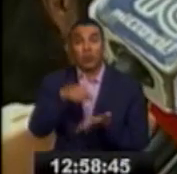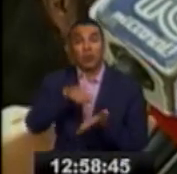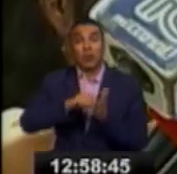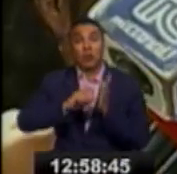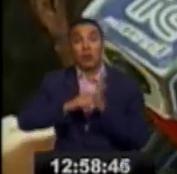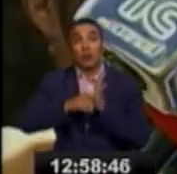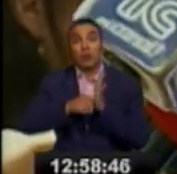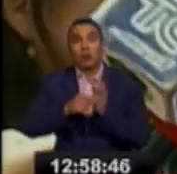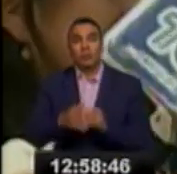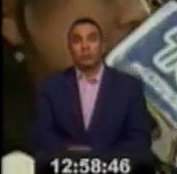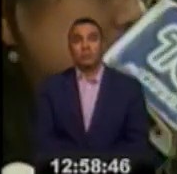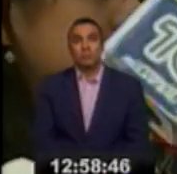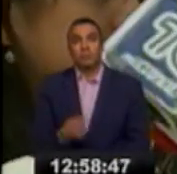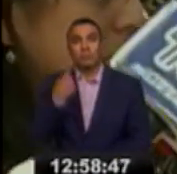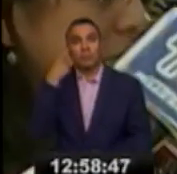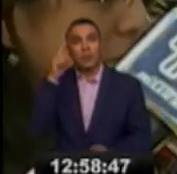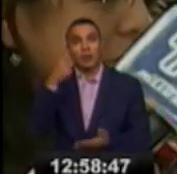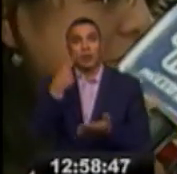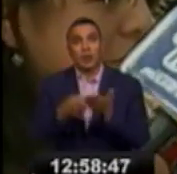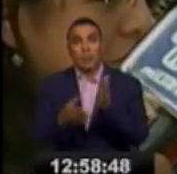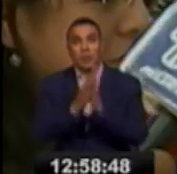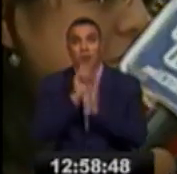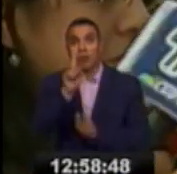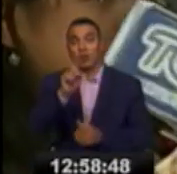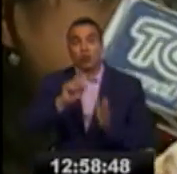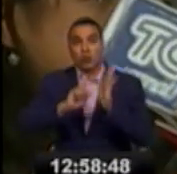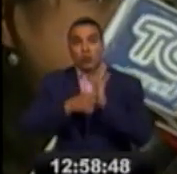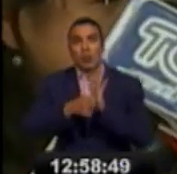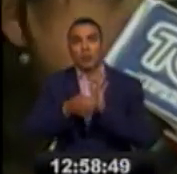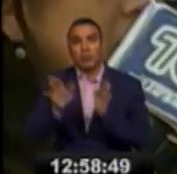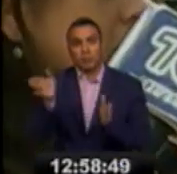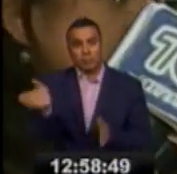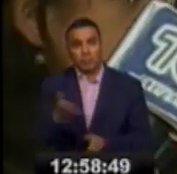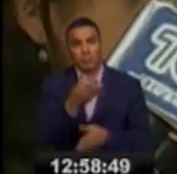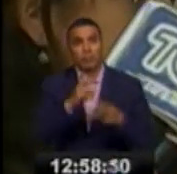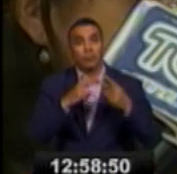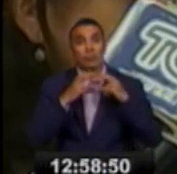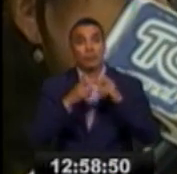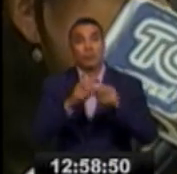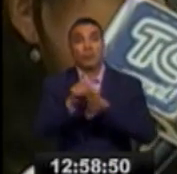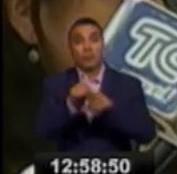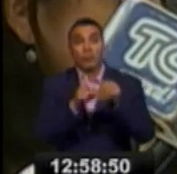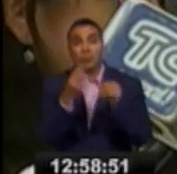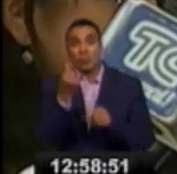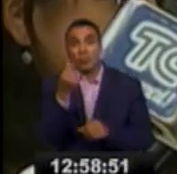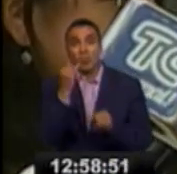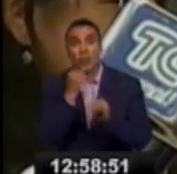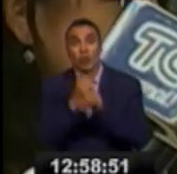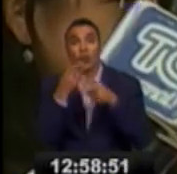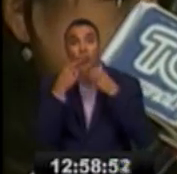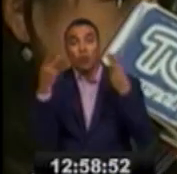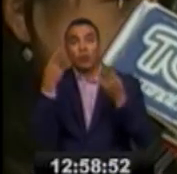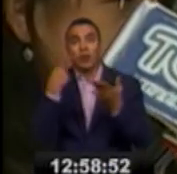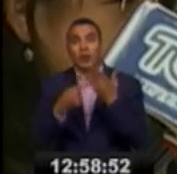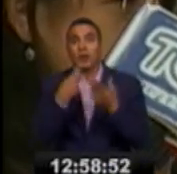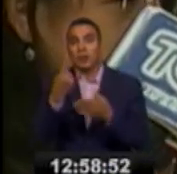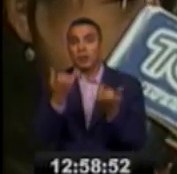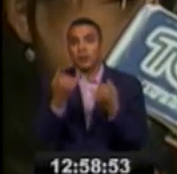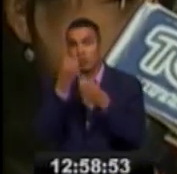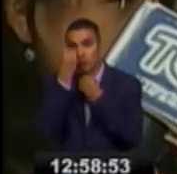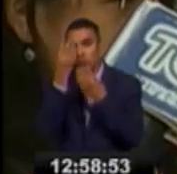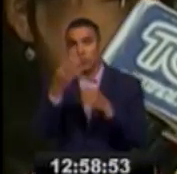Contraloría a exigir que la Contraloría haga la auditoría a las instituciones públicas que se mencionan en este